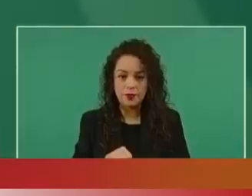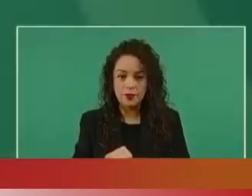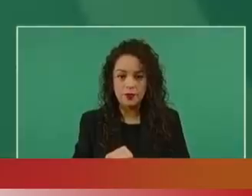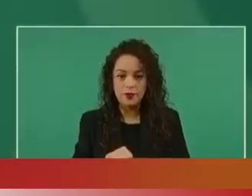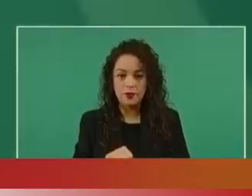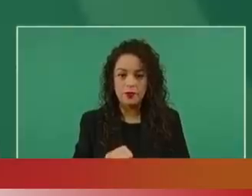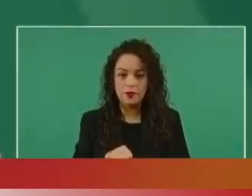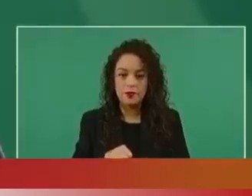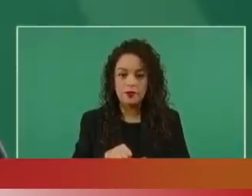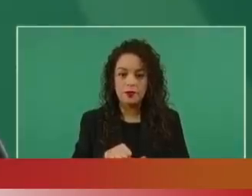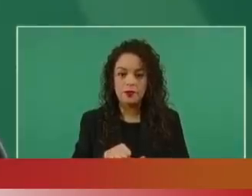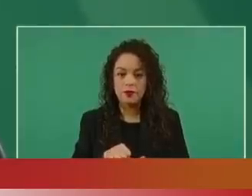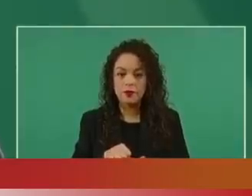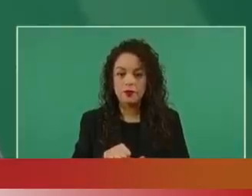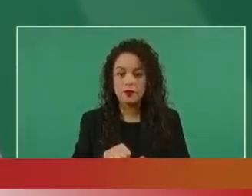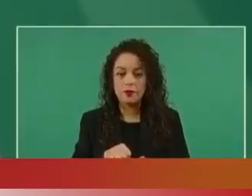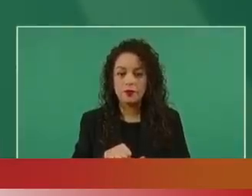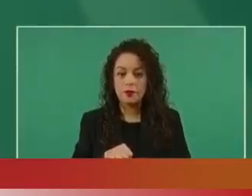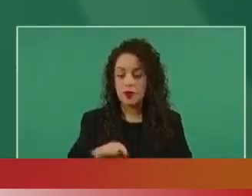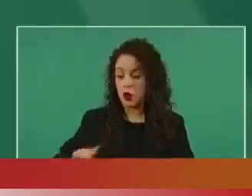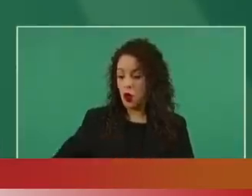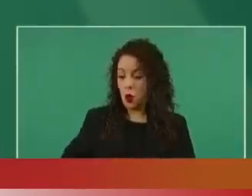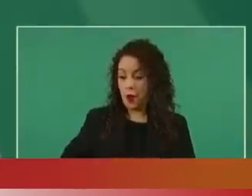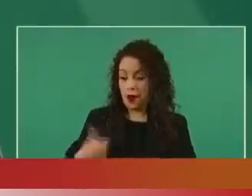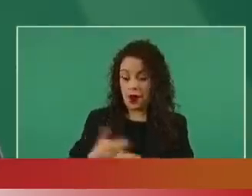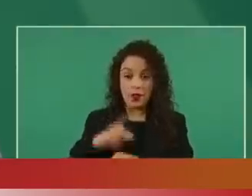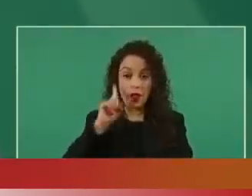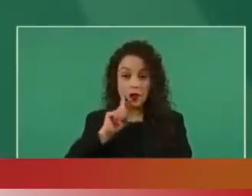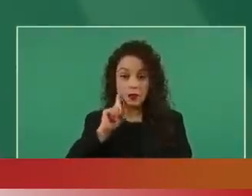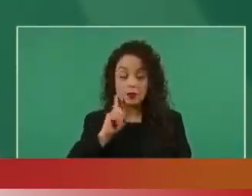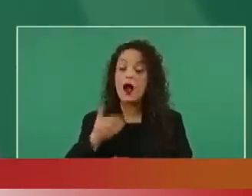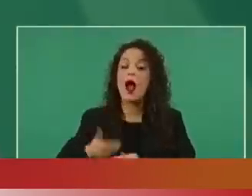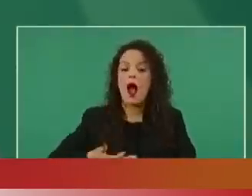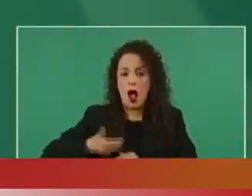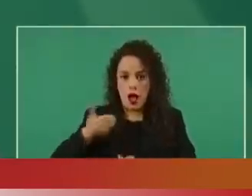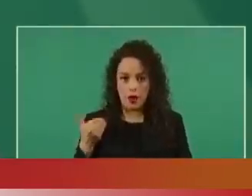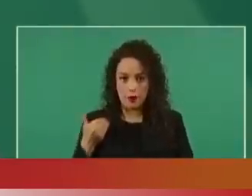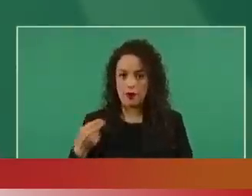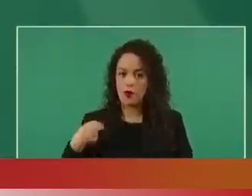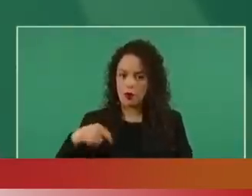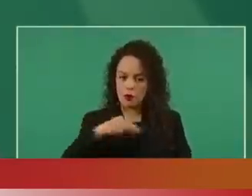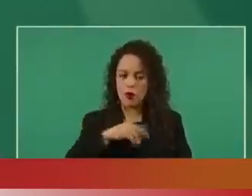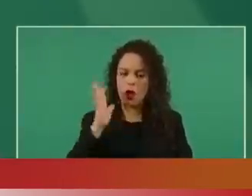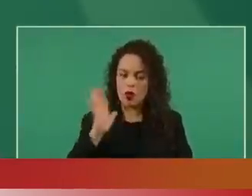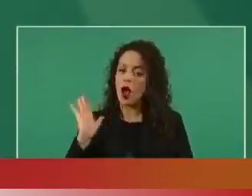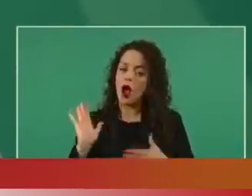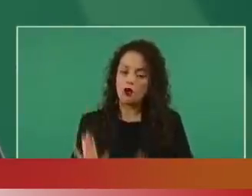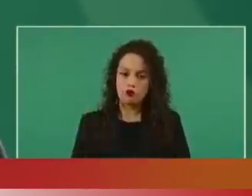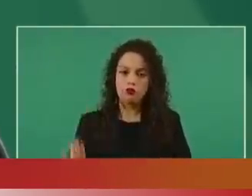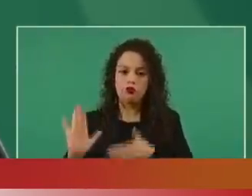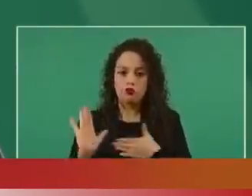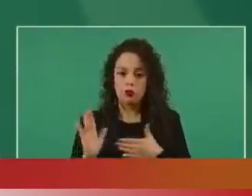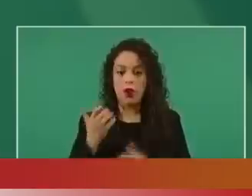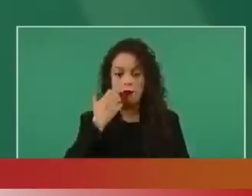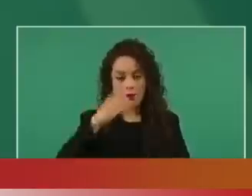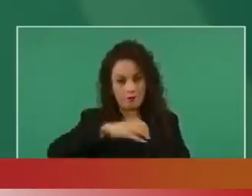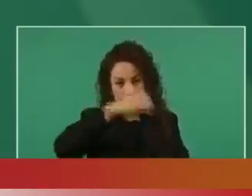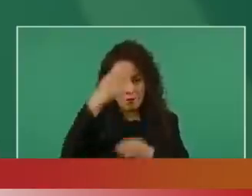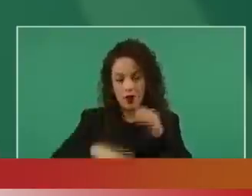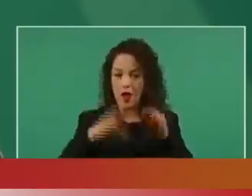termine la gobernadora. Hemos hecho el compromiso de